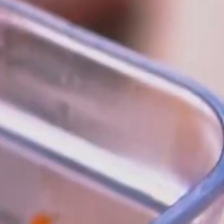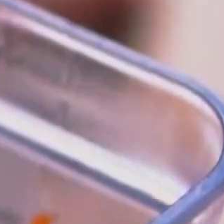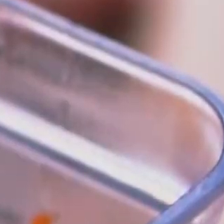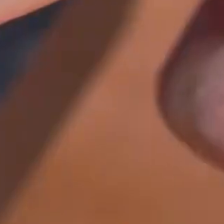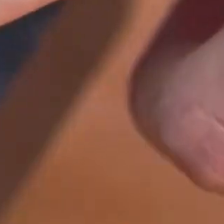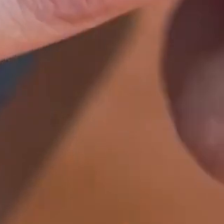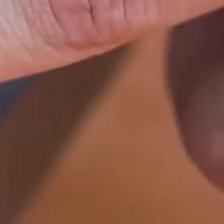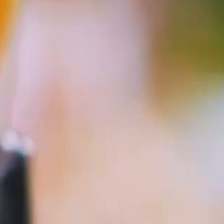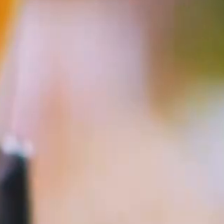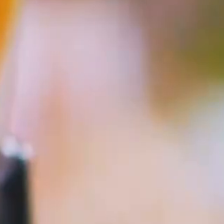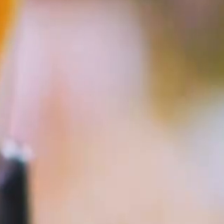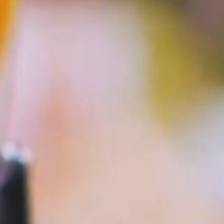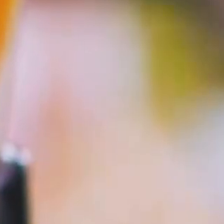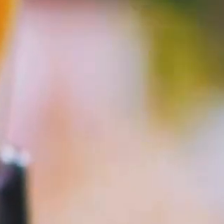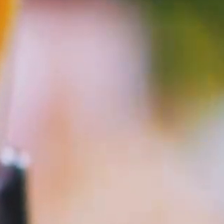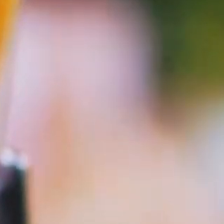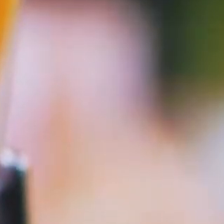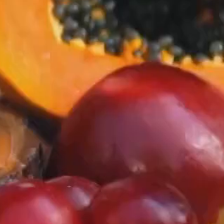ah